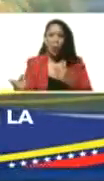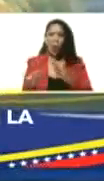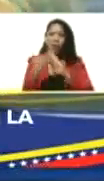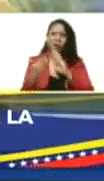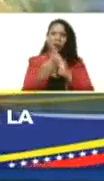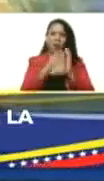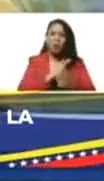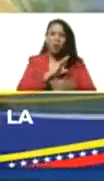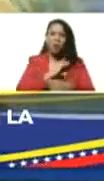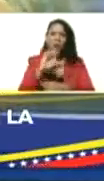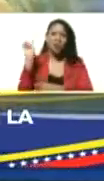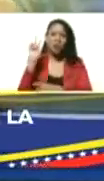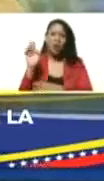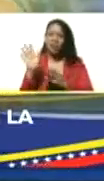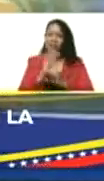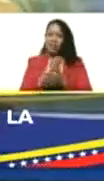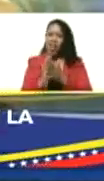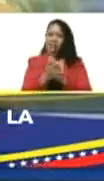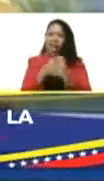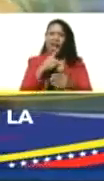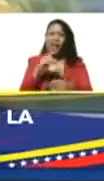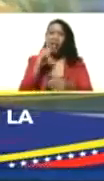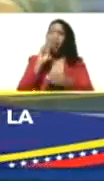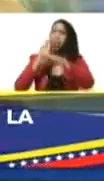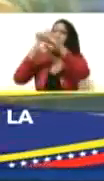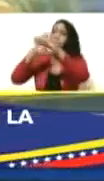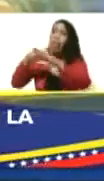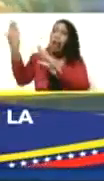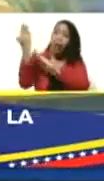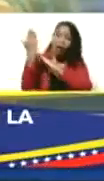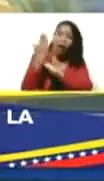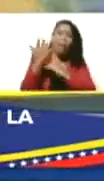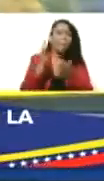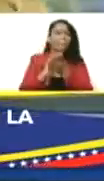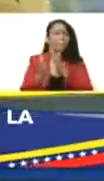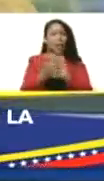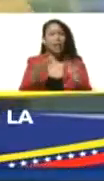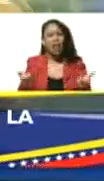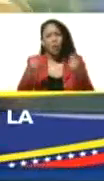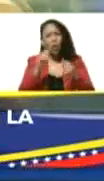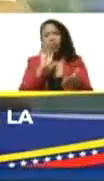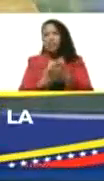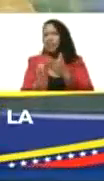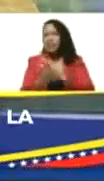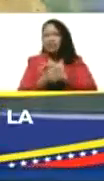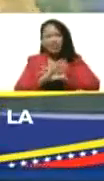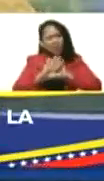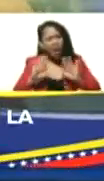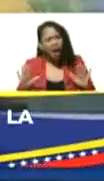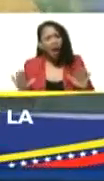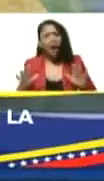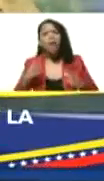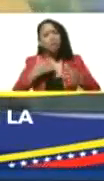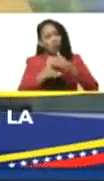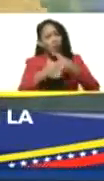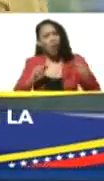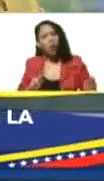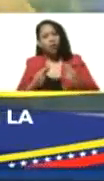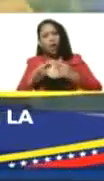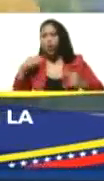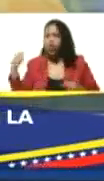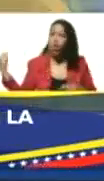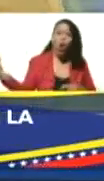propio venezolano. Basta de llamar a sanciones. Basta de bloqueo. ¡Ya basta! Vamos a encontrarnos entre